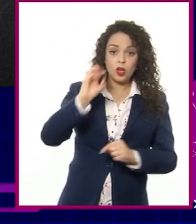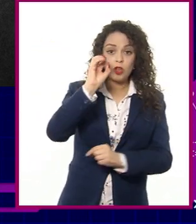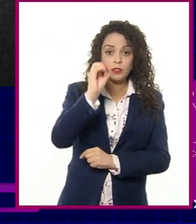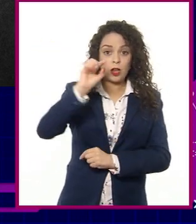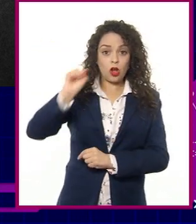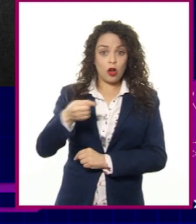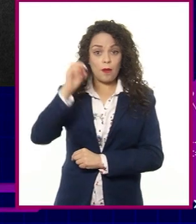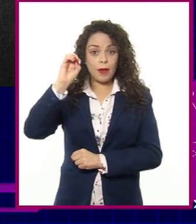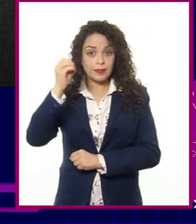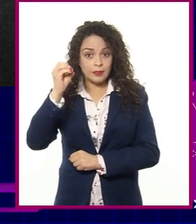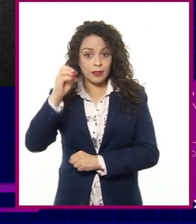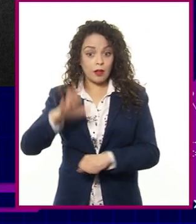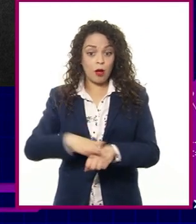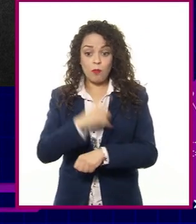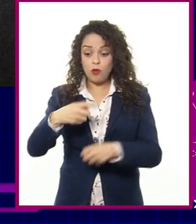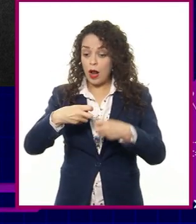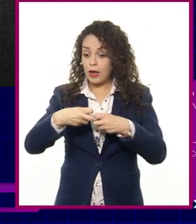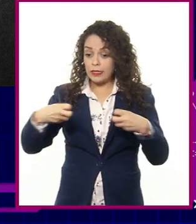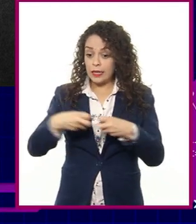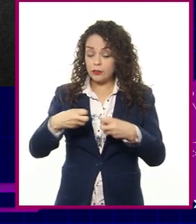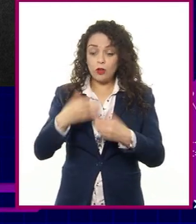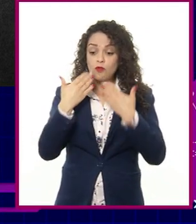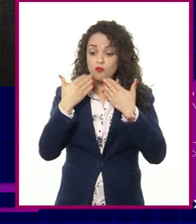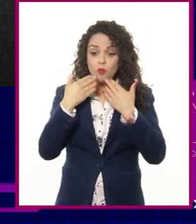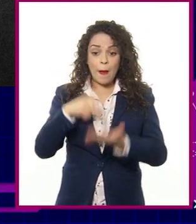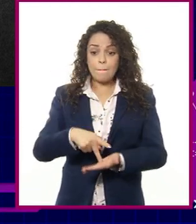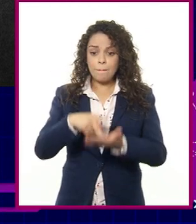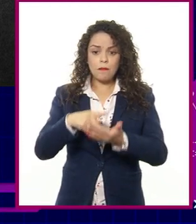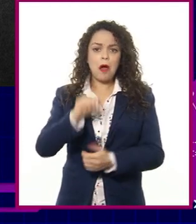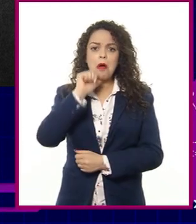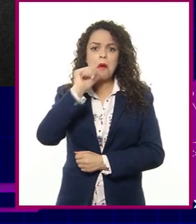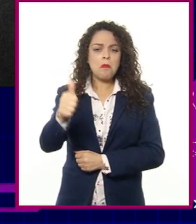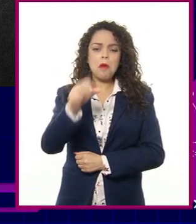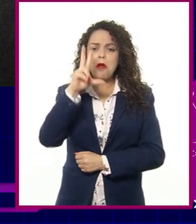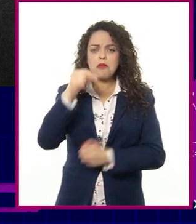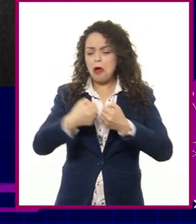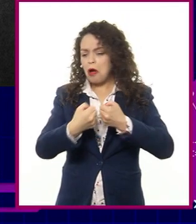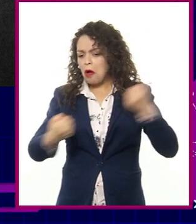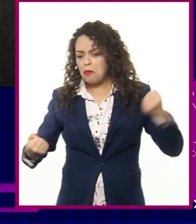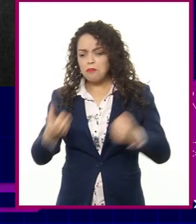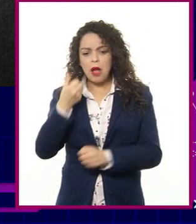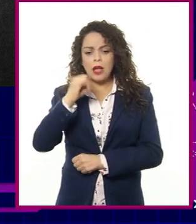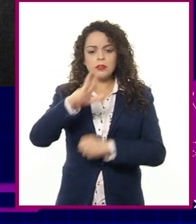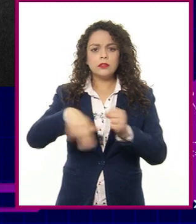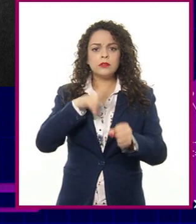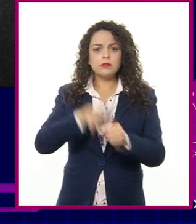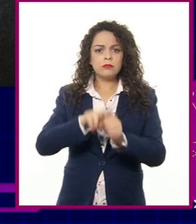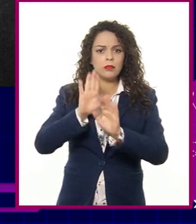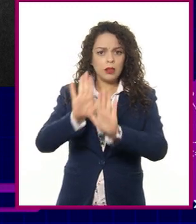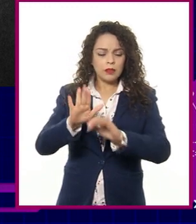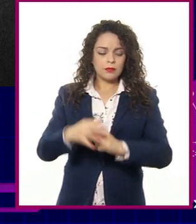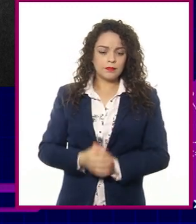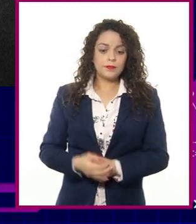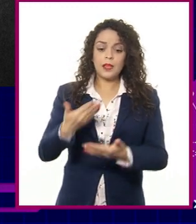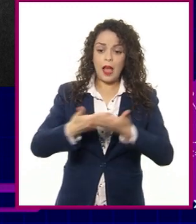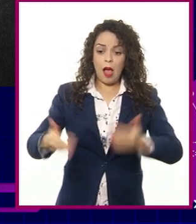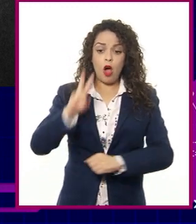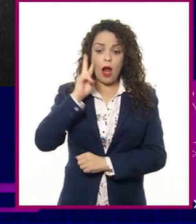porque cuando el resorte no tiene un peso, no aumenta su longitud. Ahora elijamos algunos puntos de la gráfica